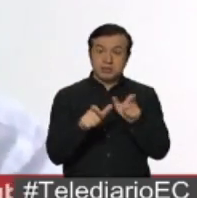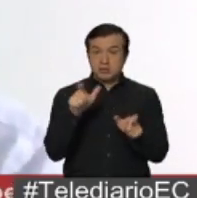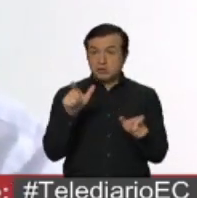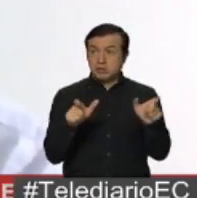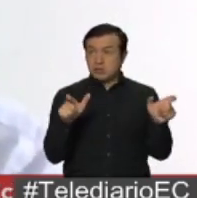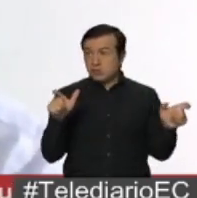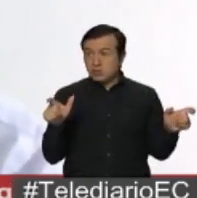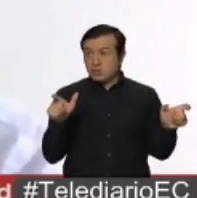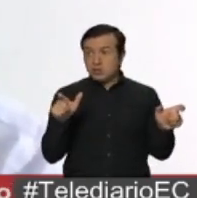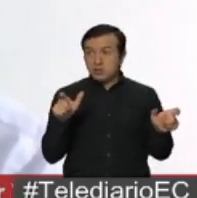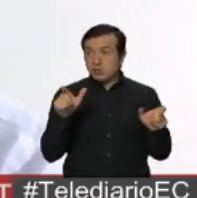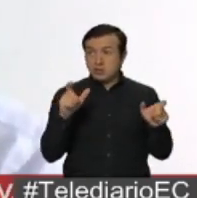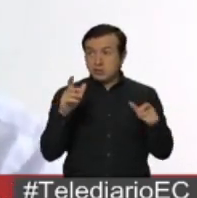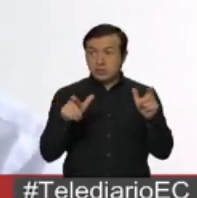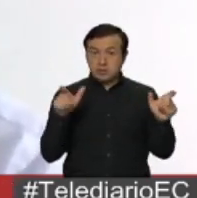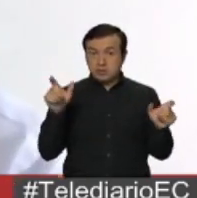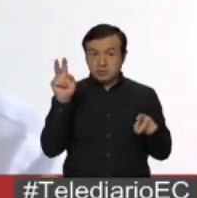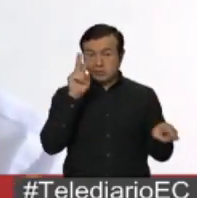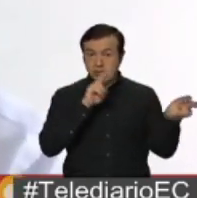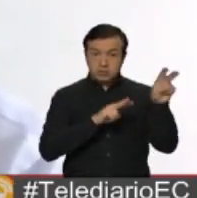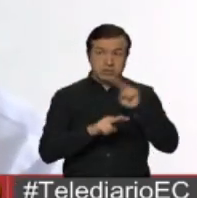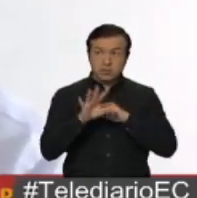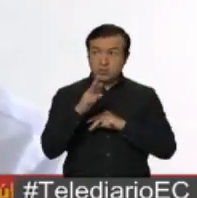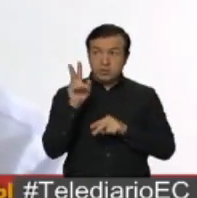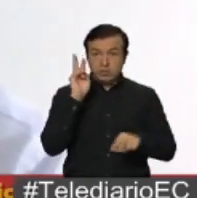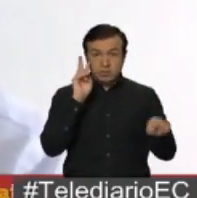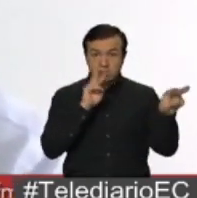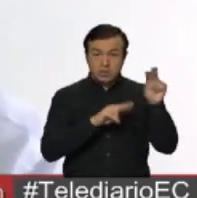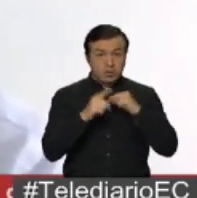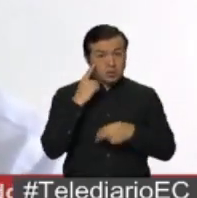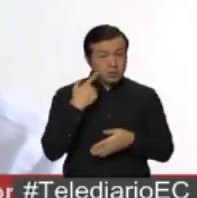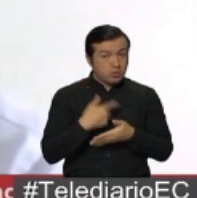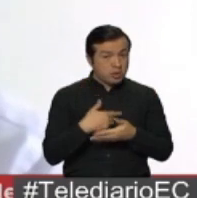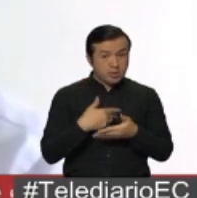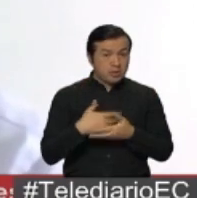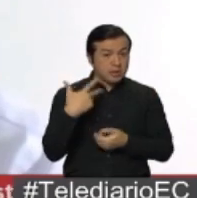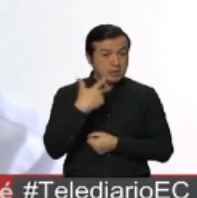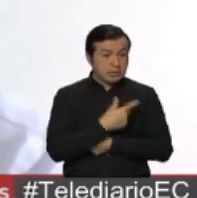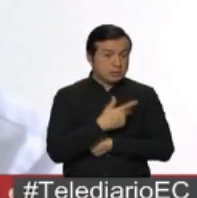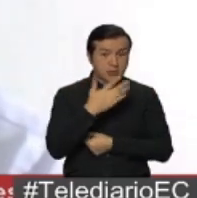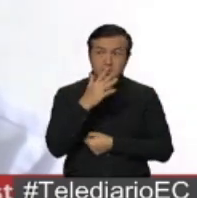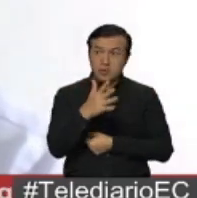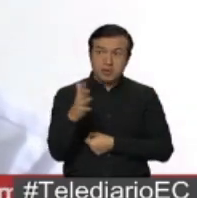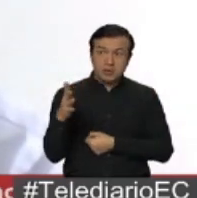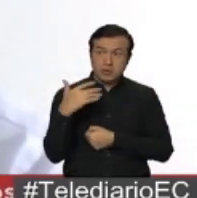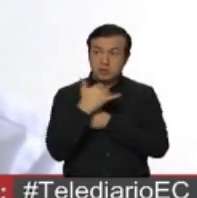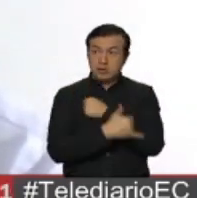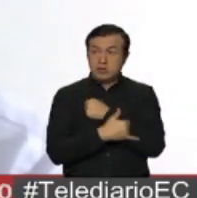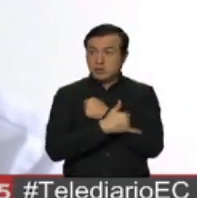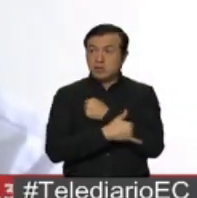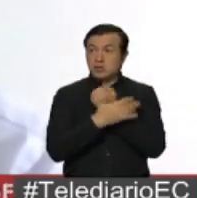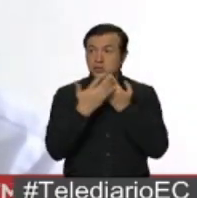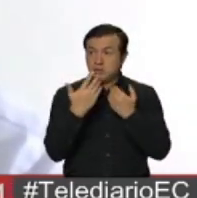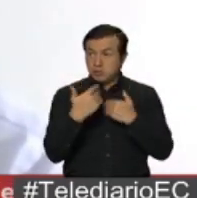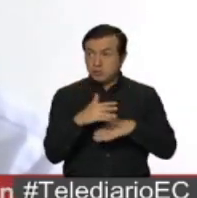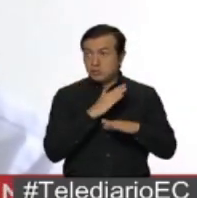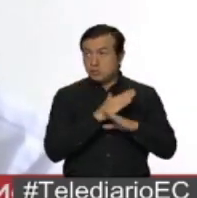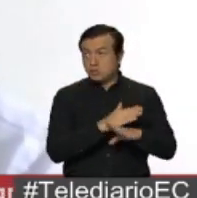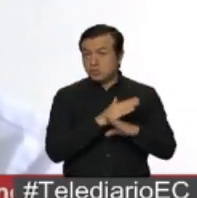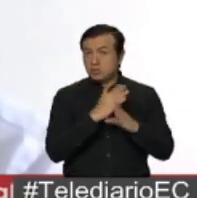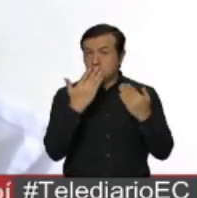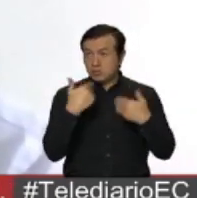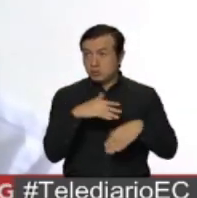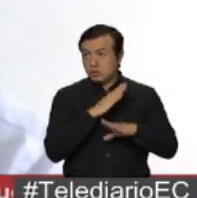en quienes testear y quiénes probarla la vacuna si los países logran inmunidad